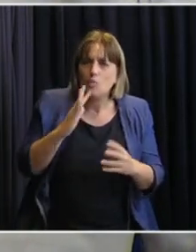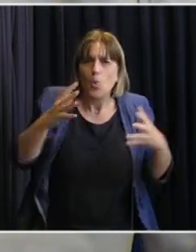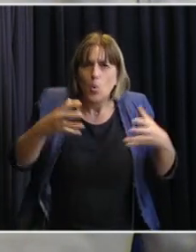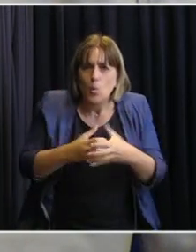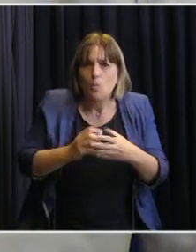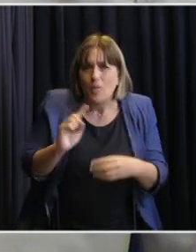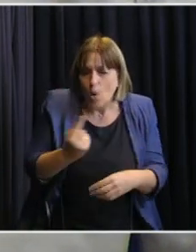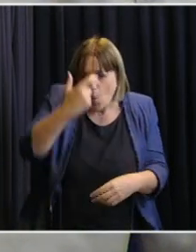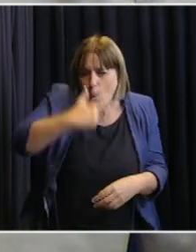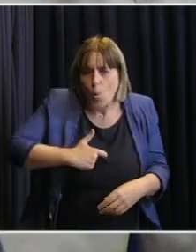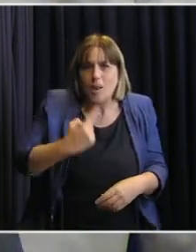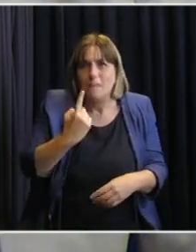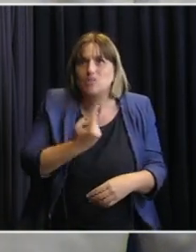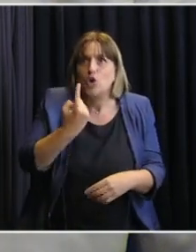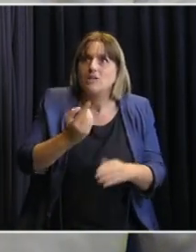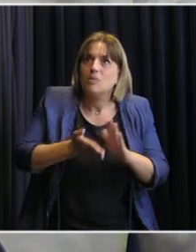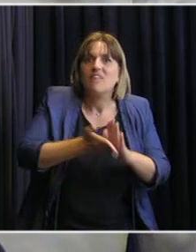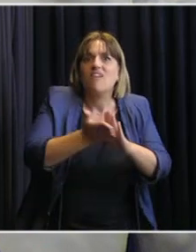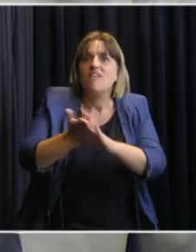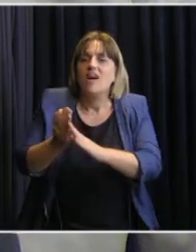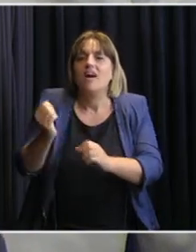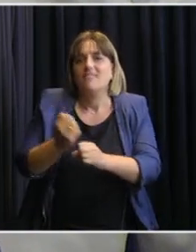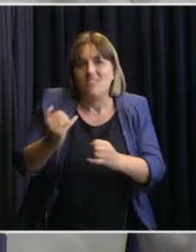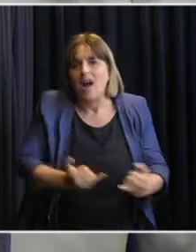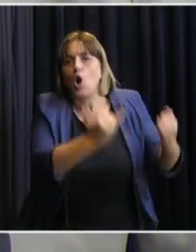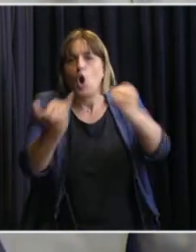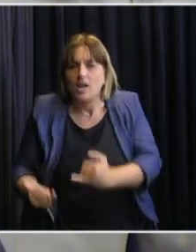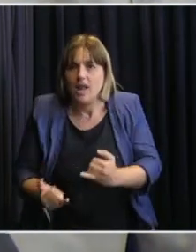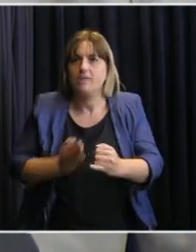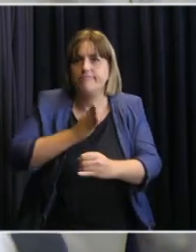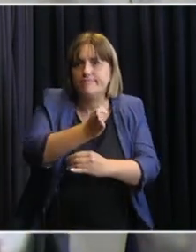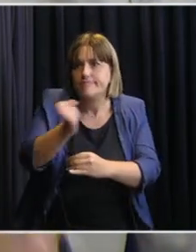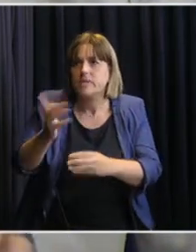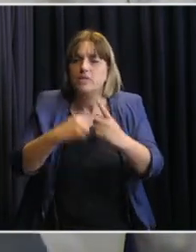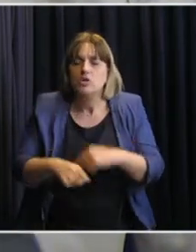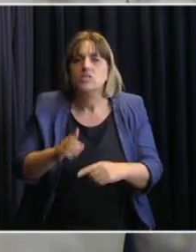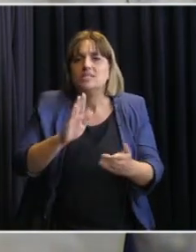de las personales, estamos hablando de las empresas. En el caso de los créditos,